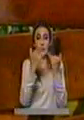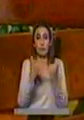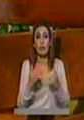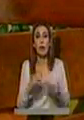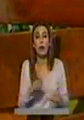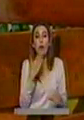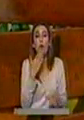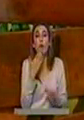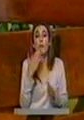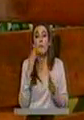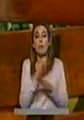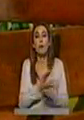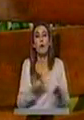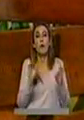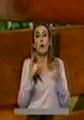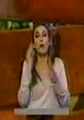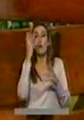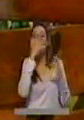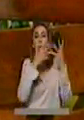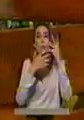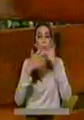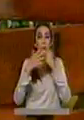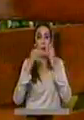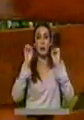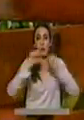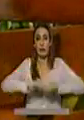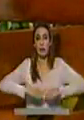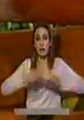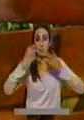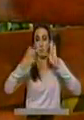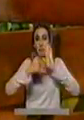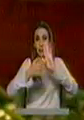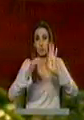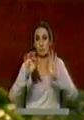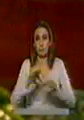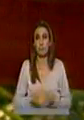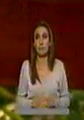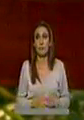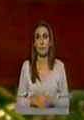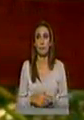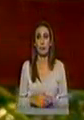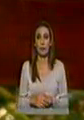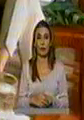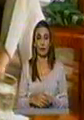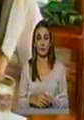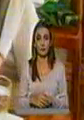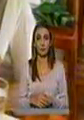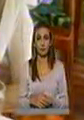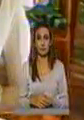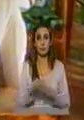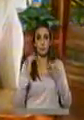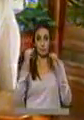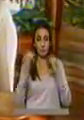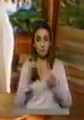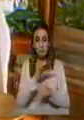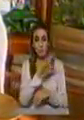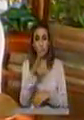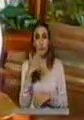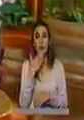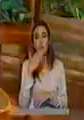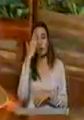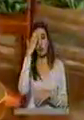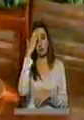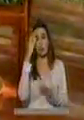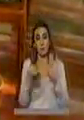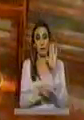como atractivos e imán para el turismo internacional? Usted sabe que en este país siempre hemos tenido el